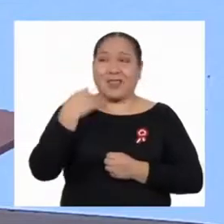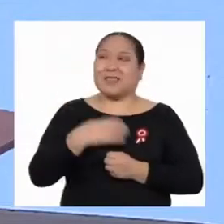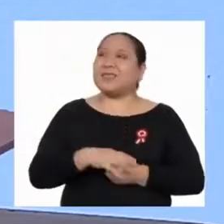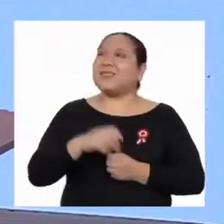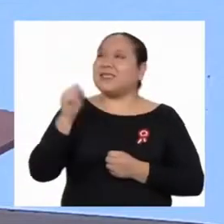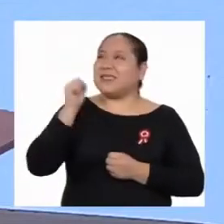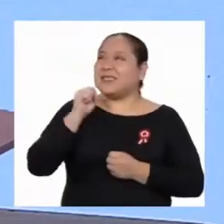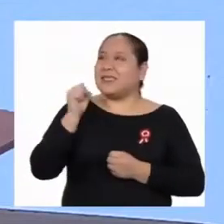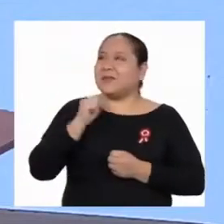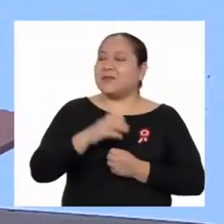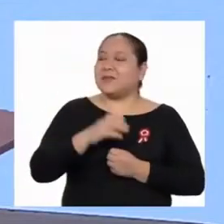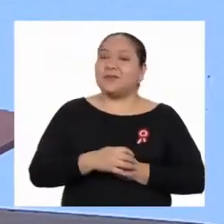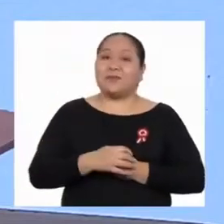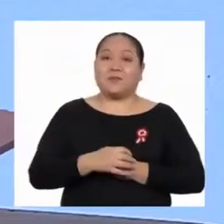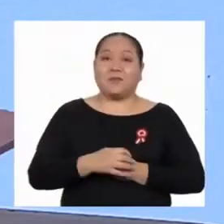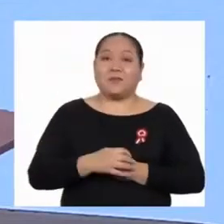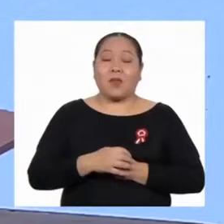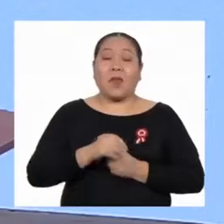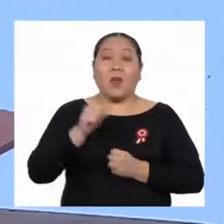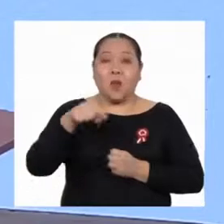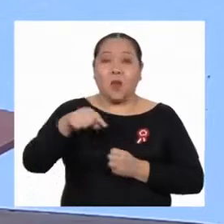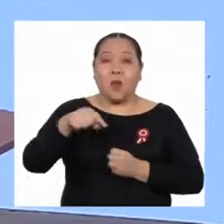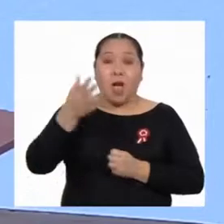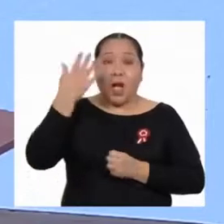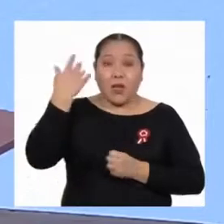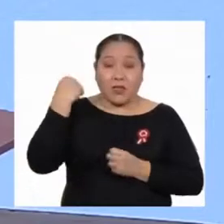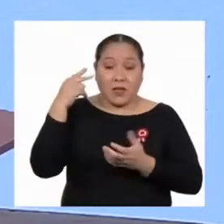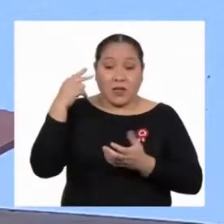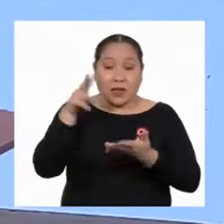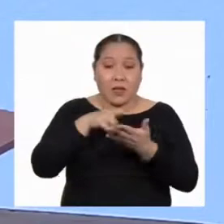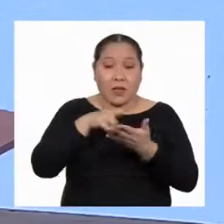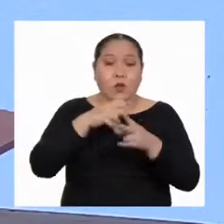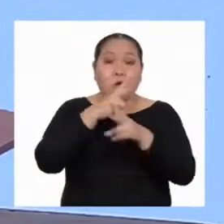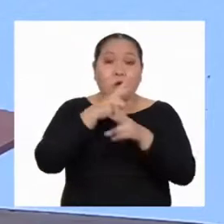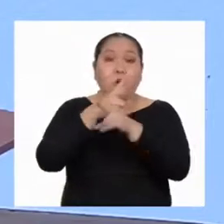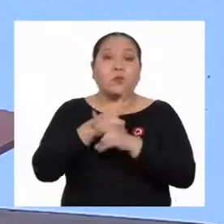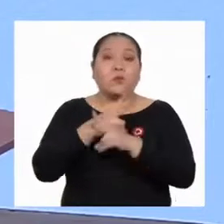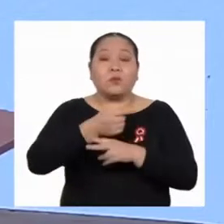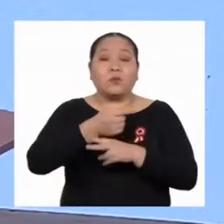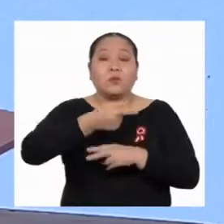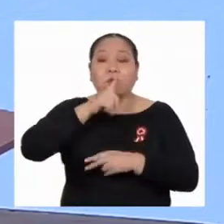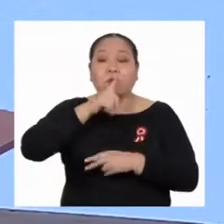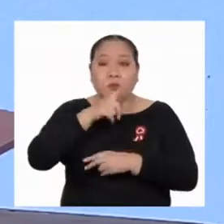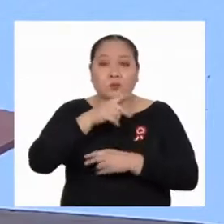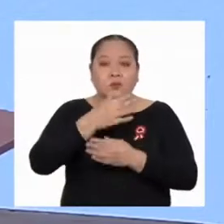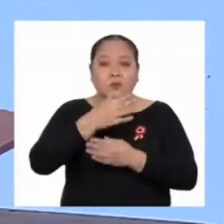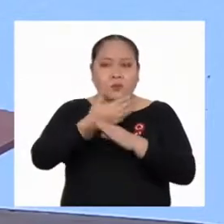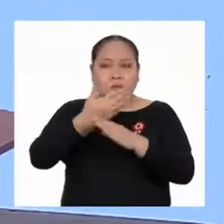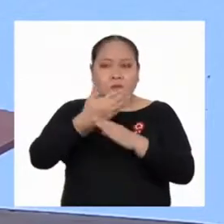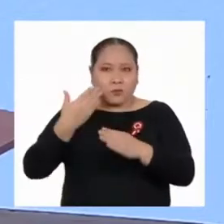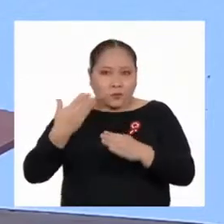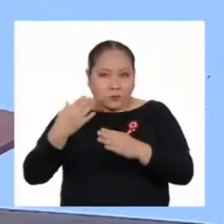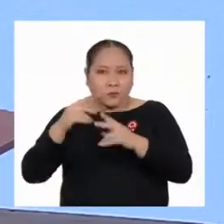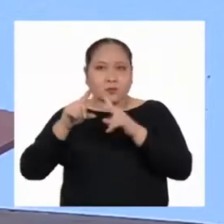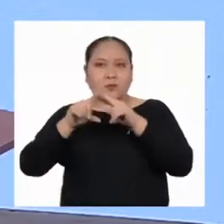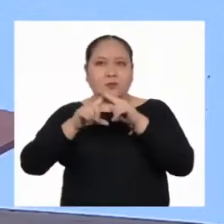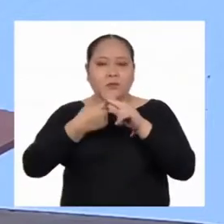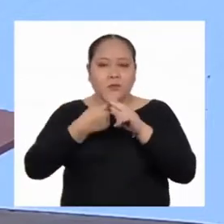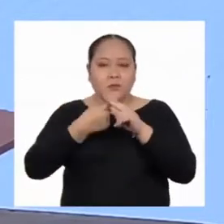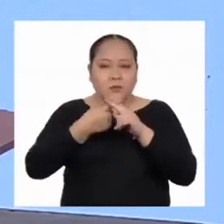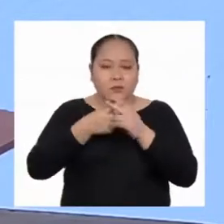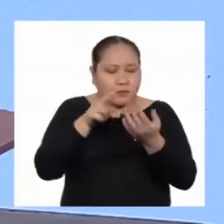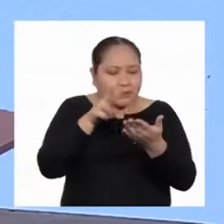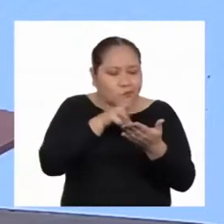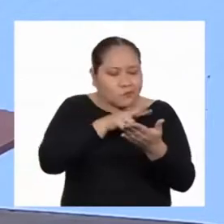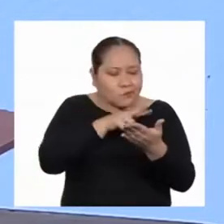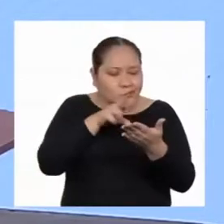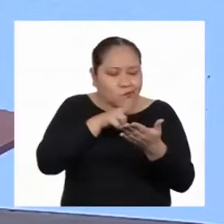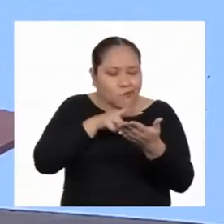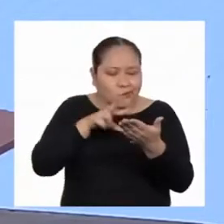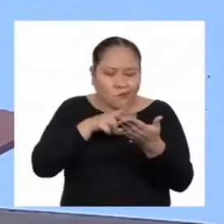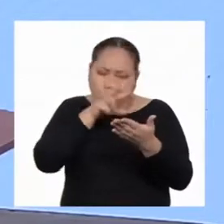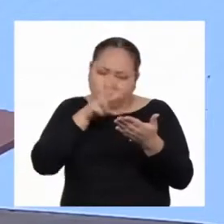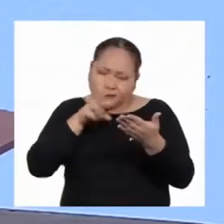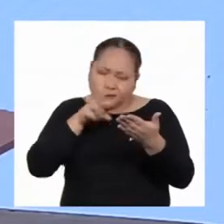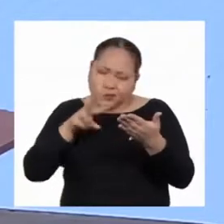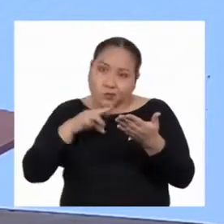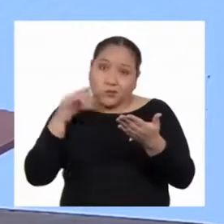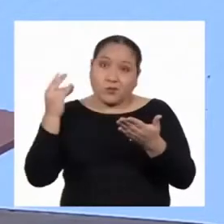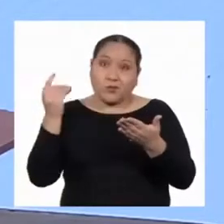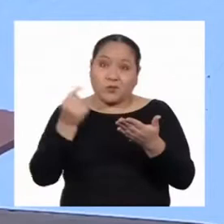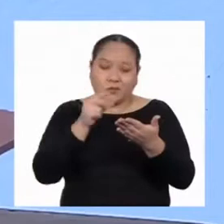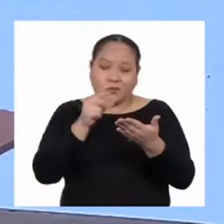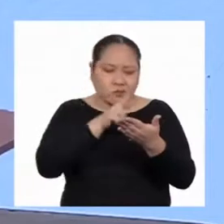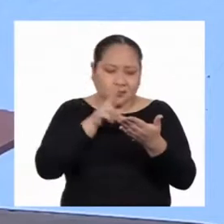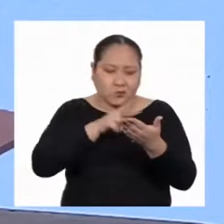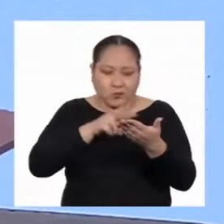pasada cuando leímos sobre el cuidado del agua, antes de comenzar hicimos una pequeña inspección en la que